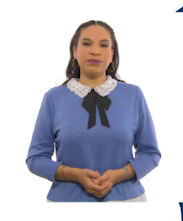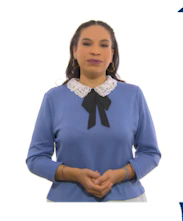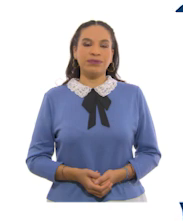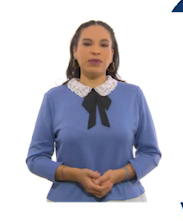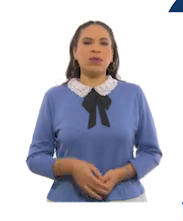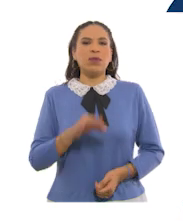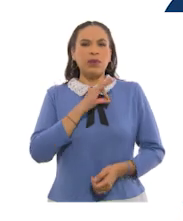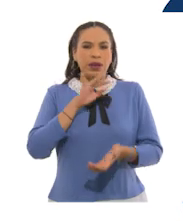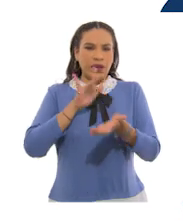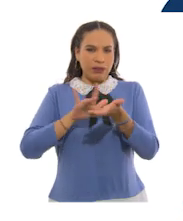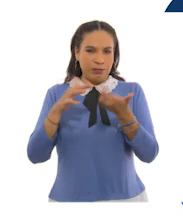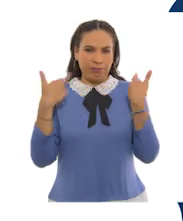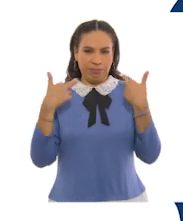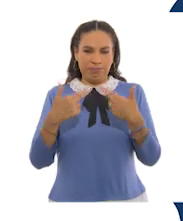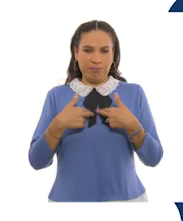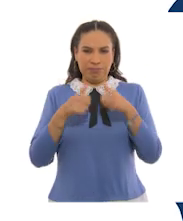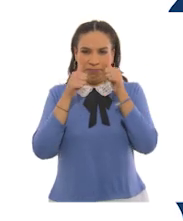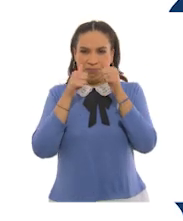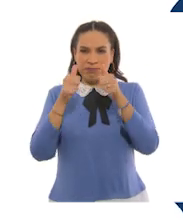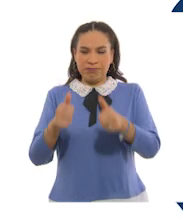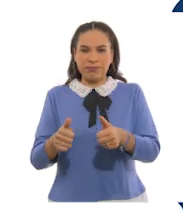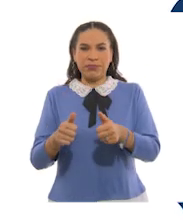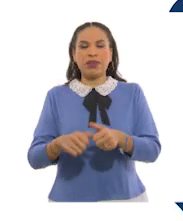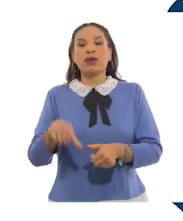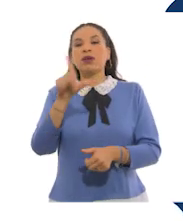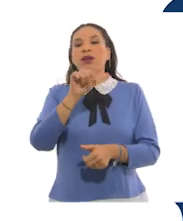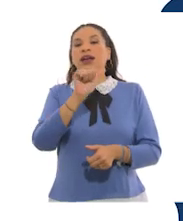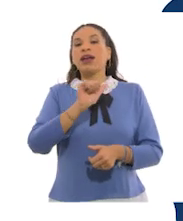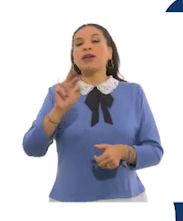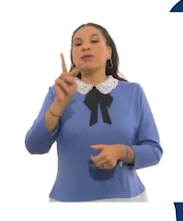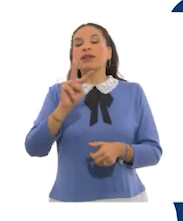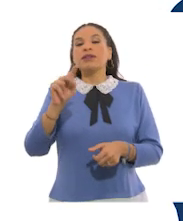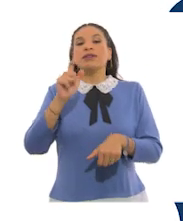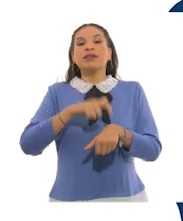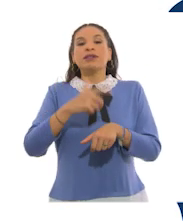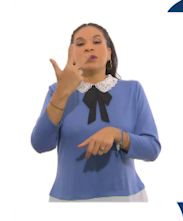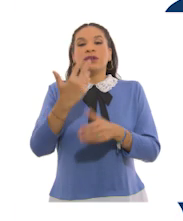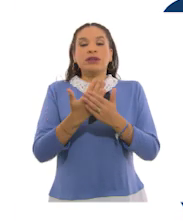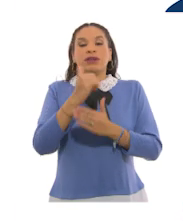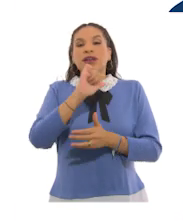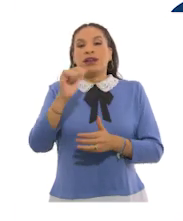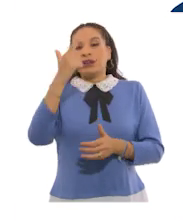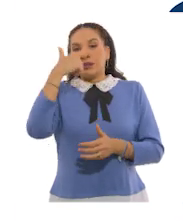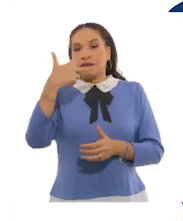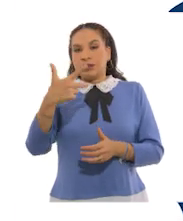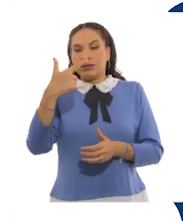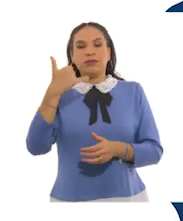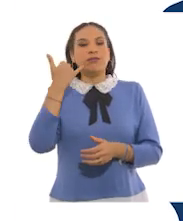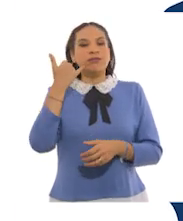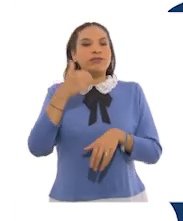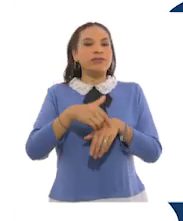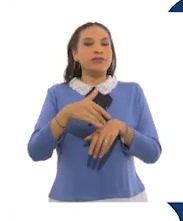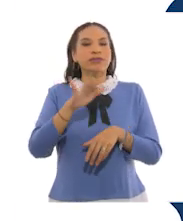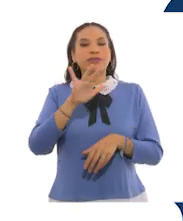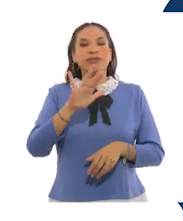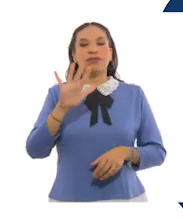Para apoyo pedagógico, hay maestras y maestros de lunes a viernes de 8 a 20 horas en el teléfono